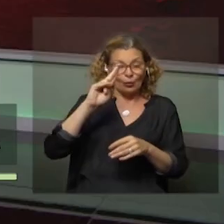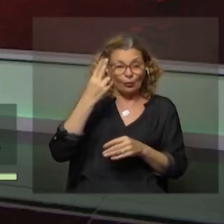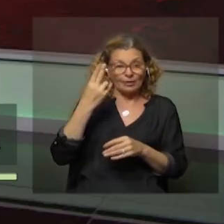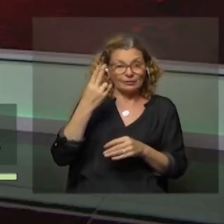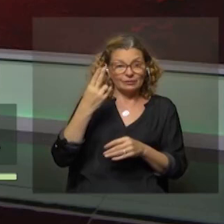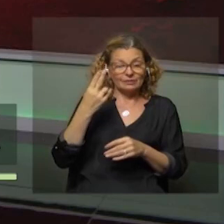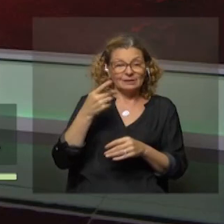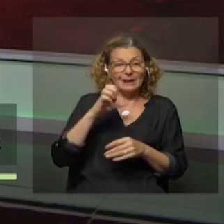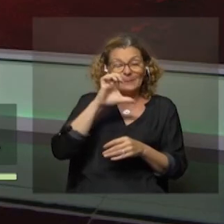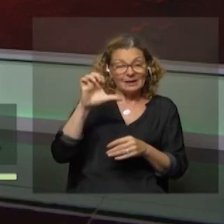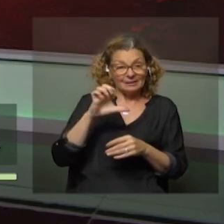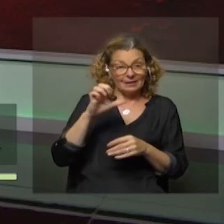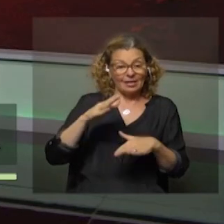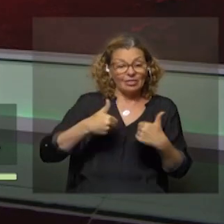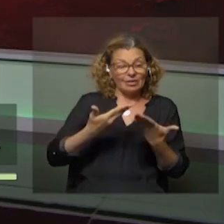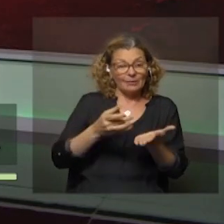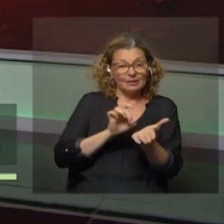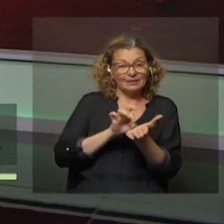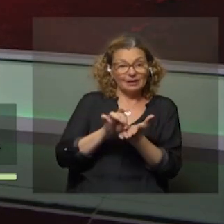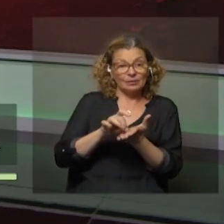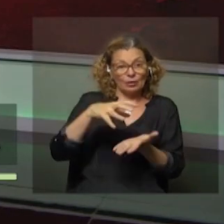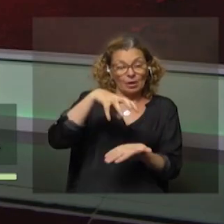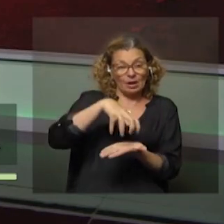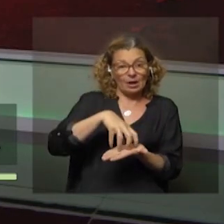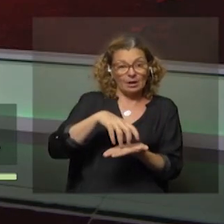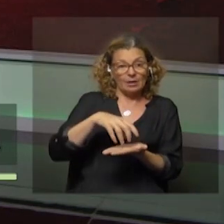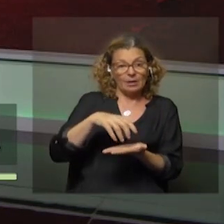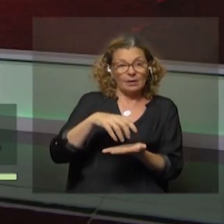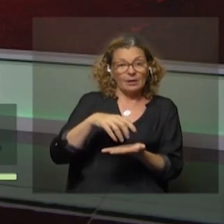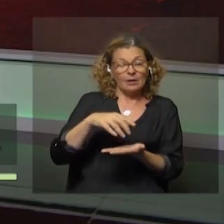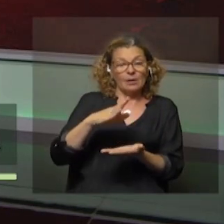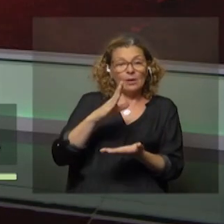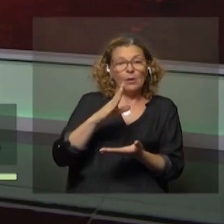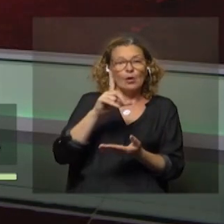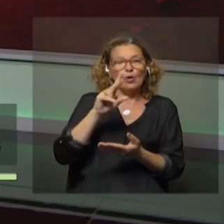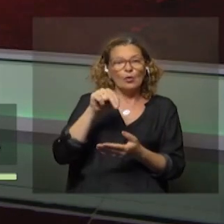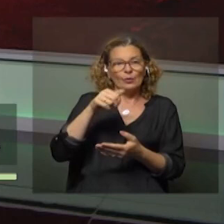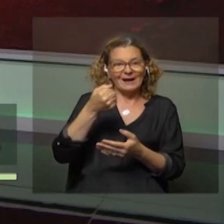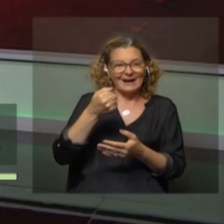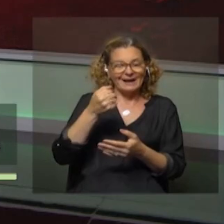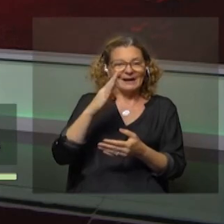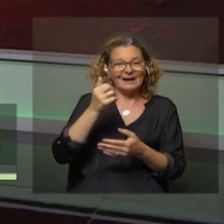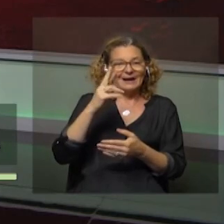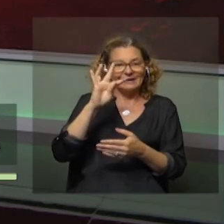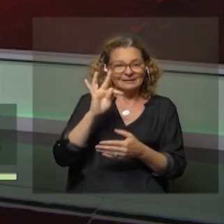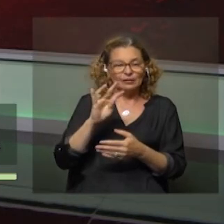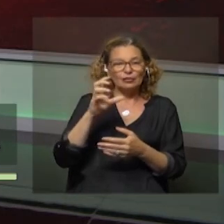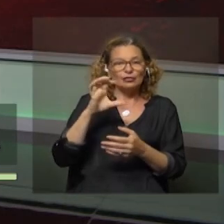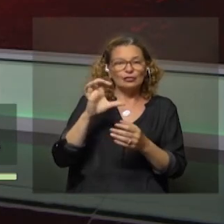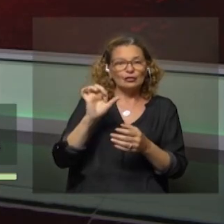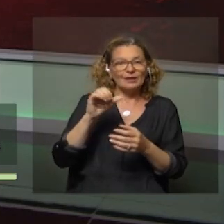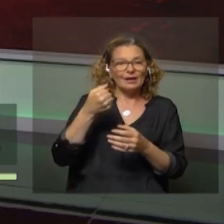ofrecía servicios este con su sede en Uruguay lunacar sociedad anónima ofrecía servicios y participaba